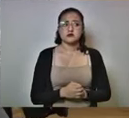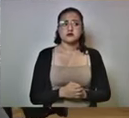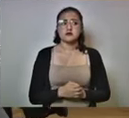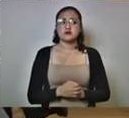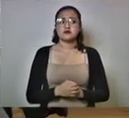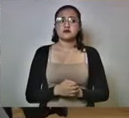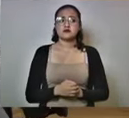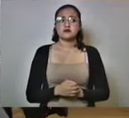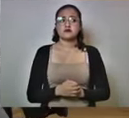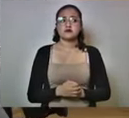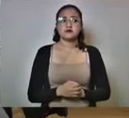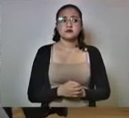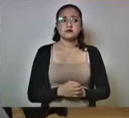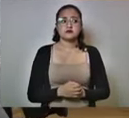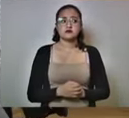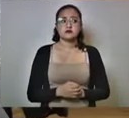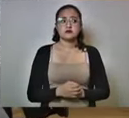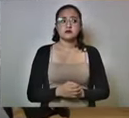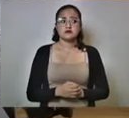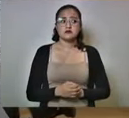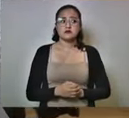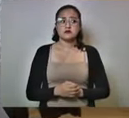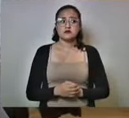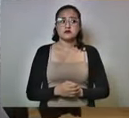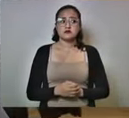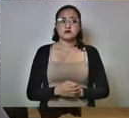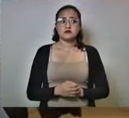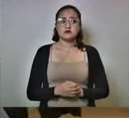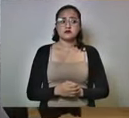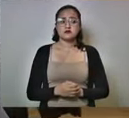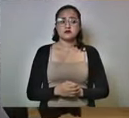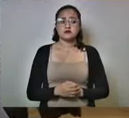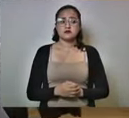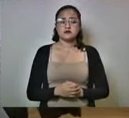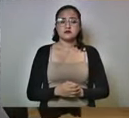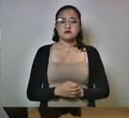Un momento. ¿Usted lo tiene, doctor Huerta? Sí, señor. Rapidísimo.